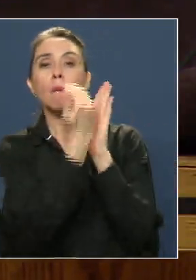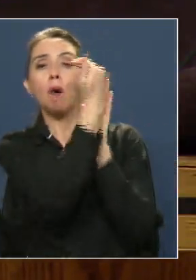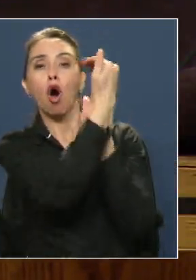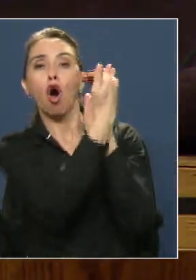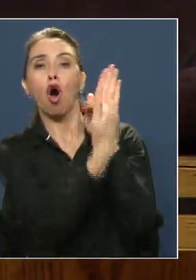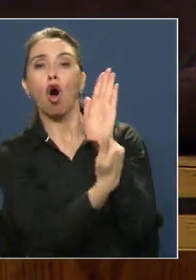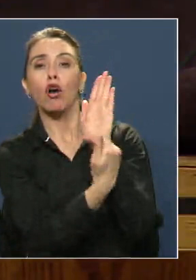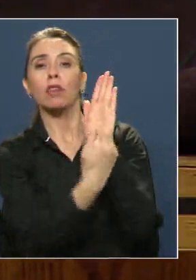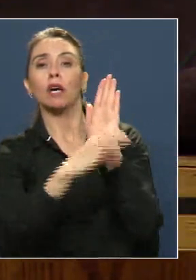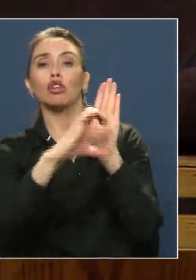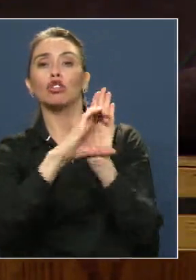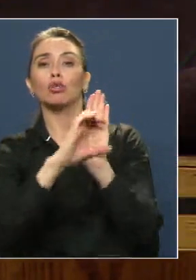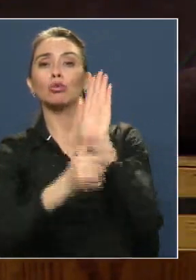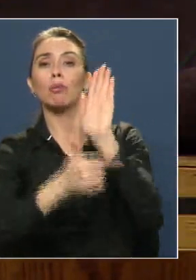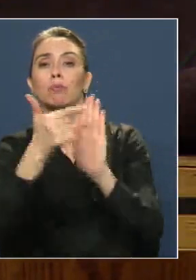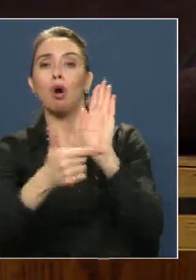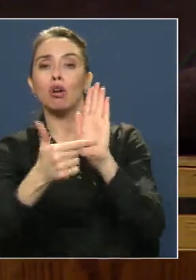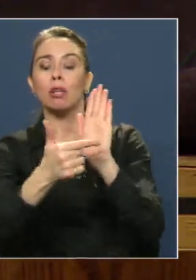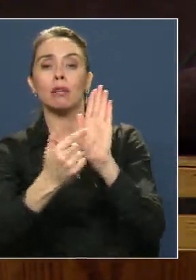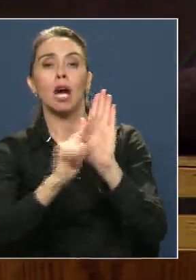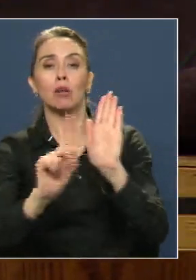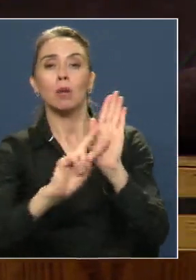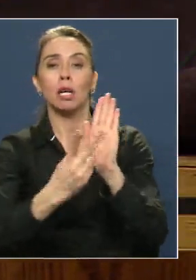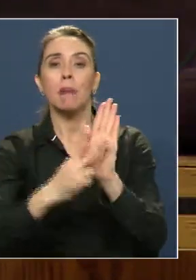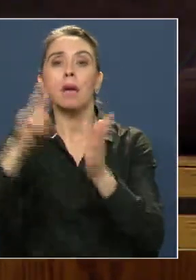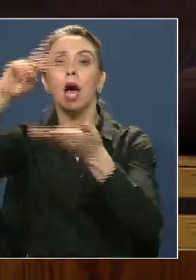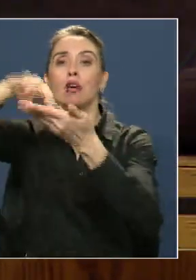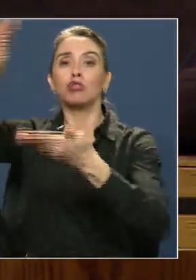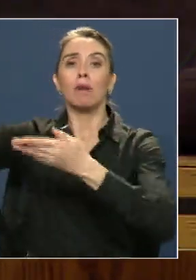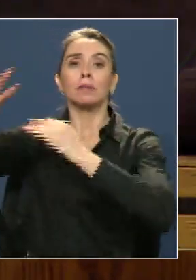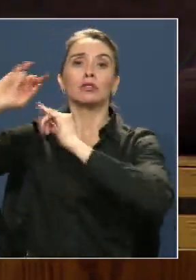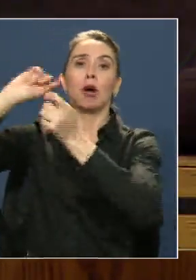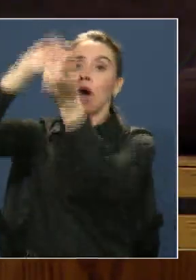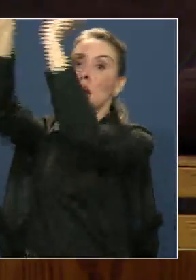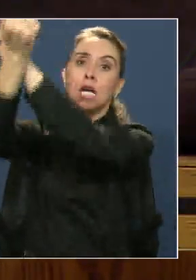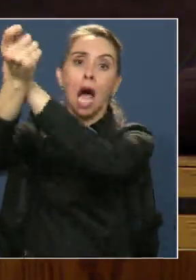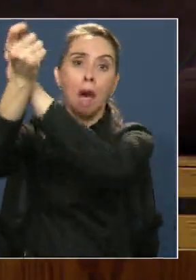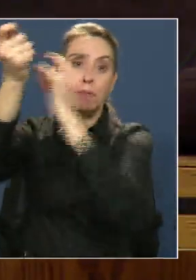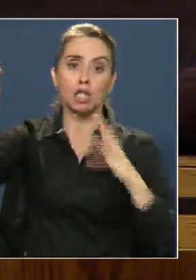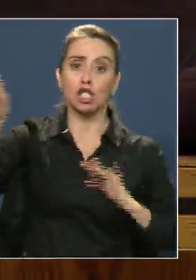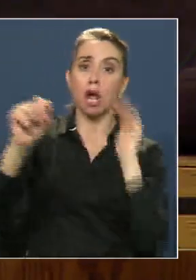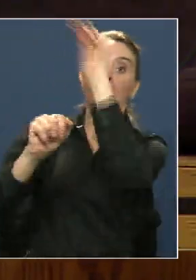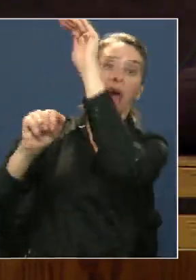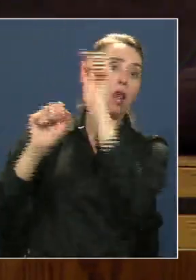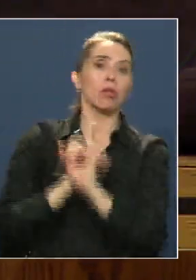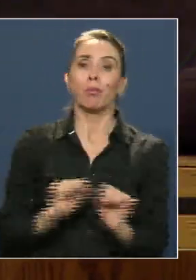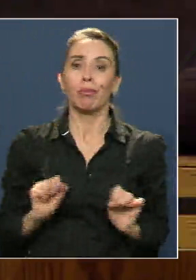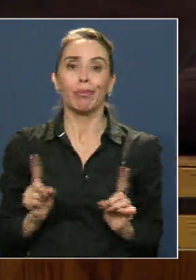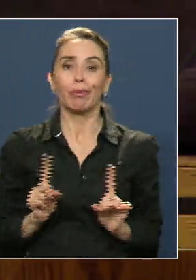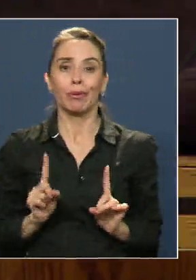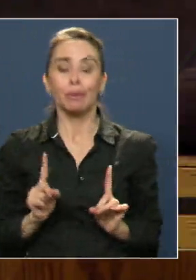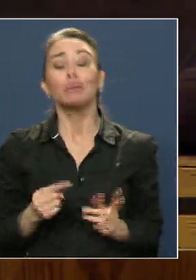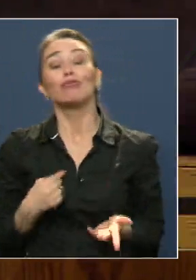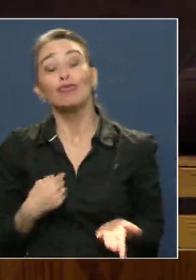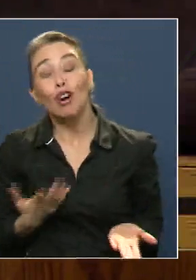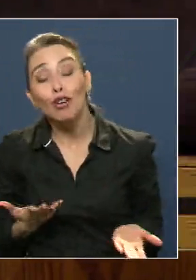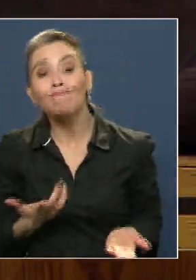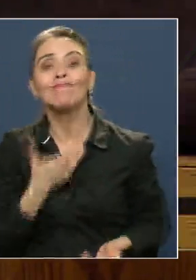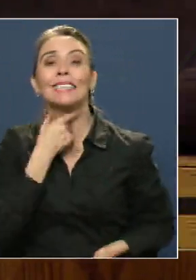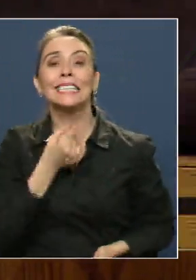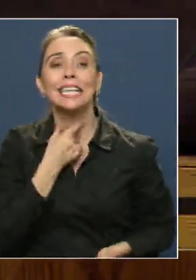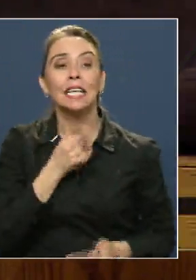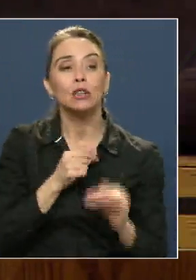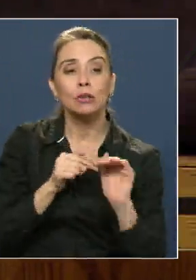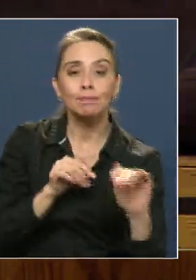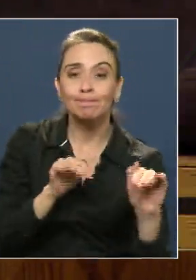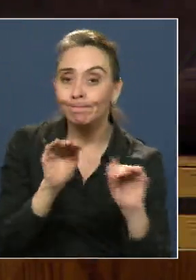constitucional ni internacional de nuestro país. Y por lo tanto, yo lo que quiero es llamar un